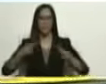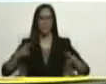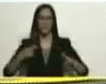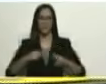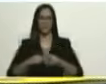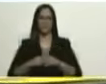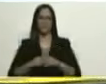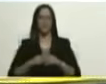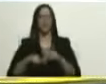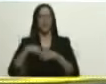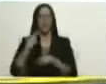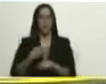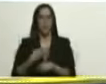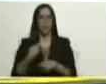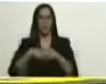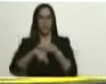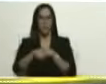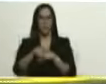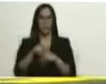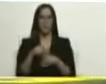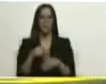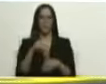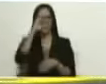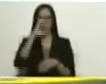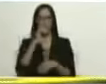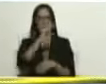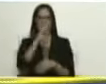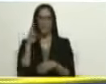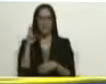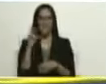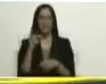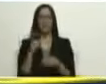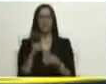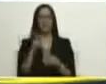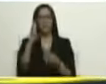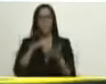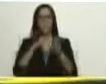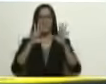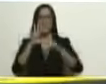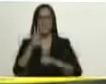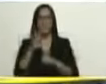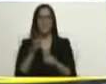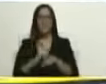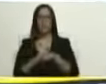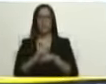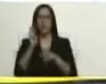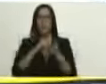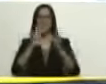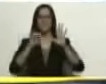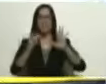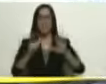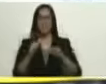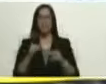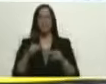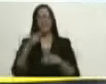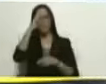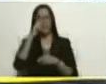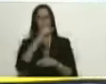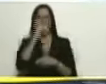Y luego estuvimos en Costa Rica 2015, Ecuador 2016, República Dominicana